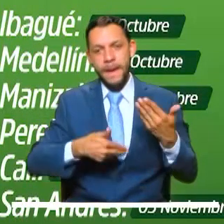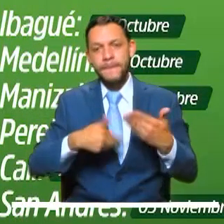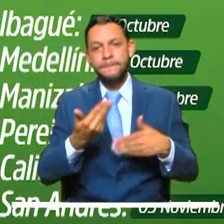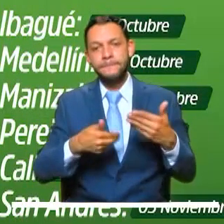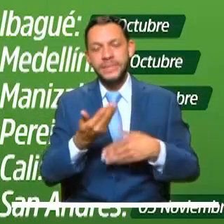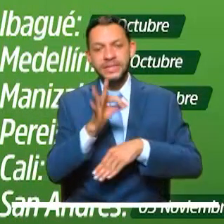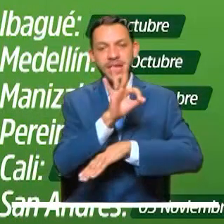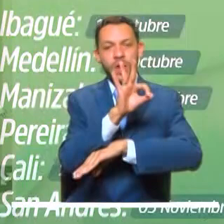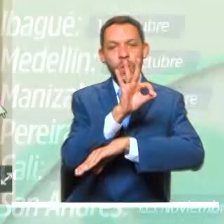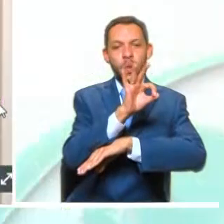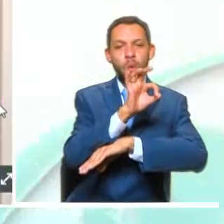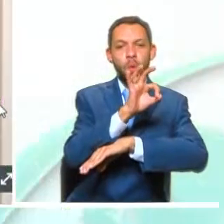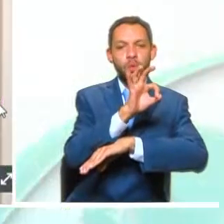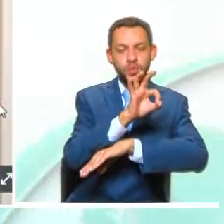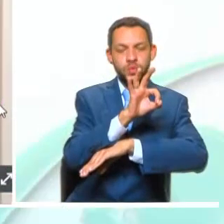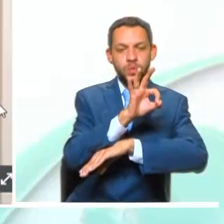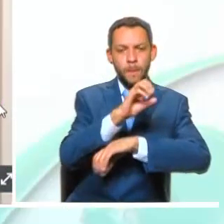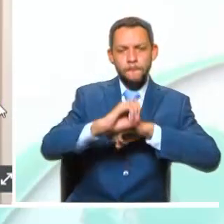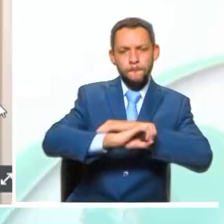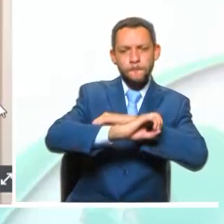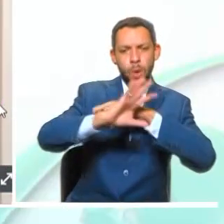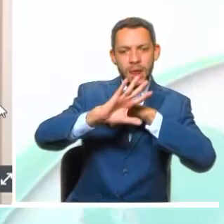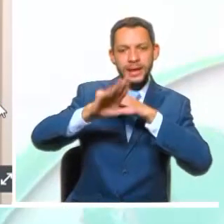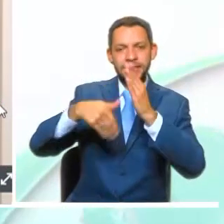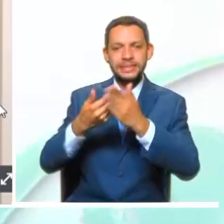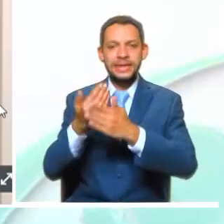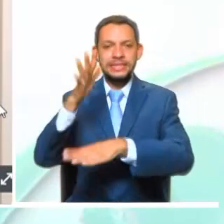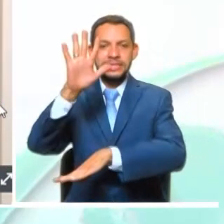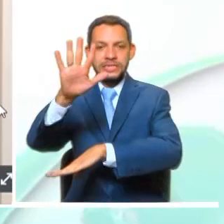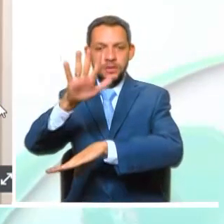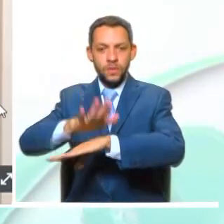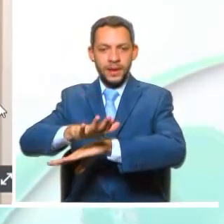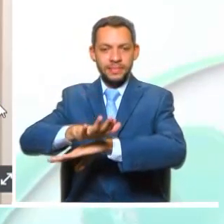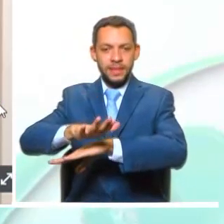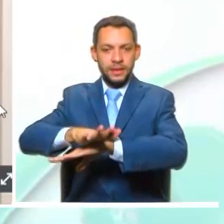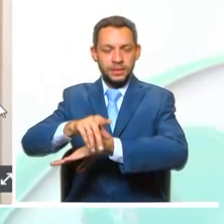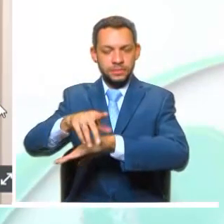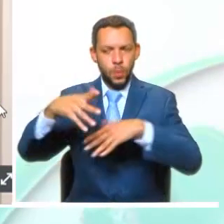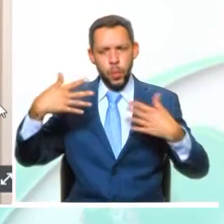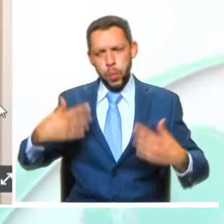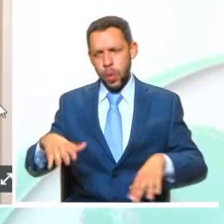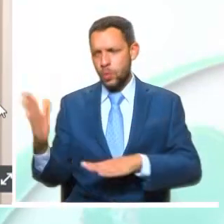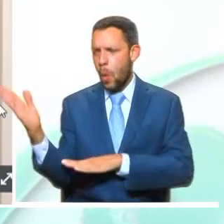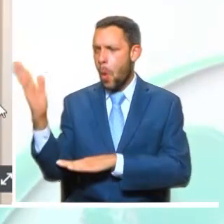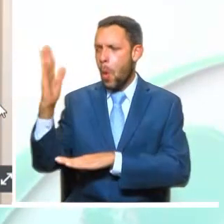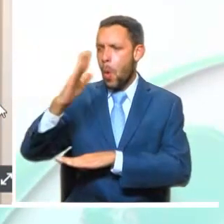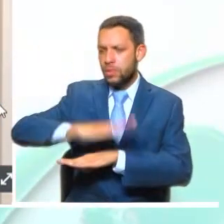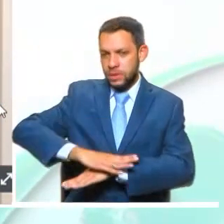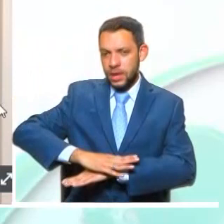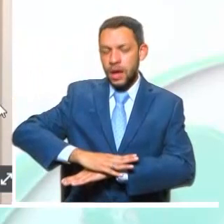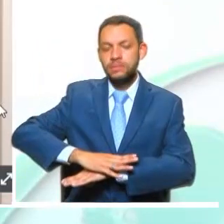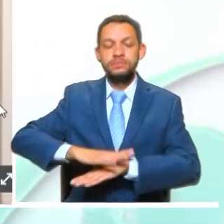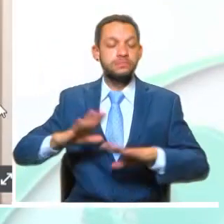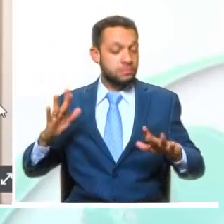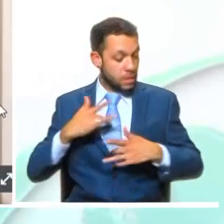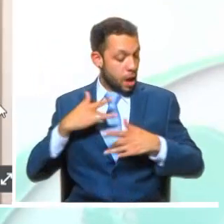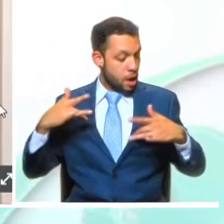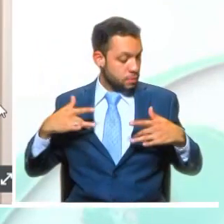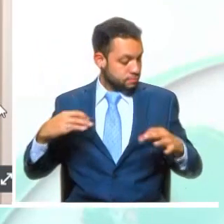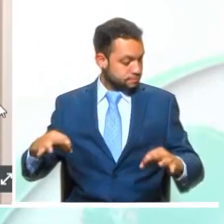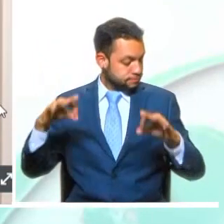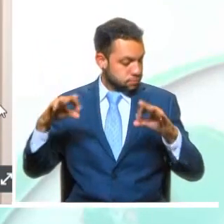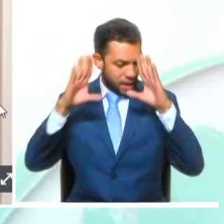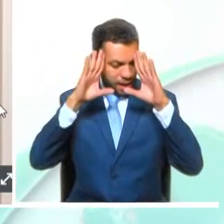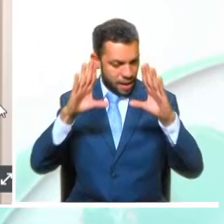la tarde de la mañana y terminada sin cola tarde una consulta de todo el día sí pero es que es una consulta